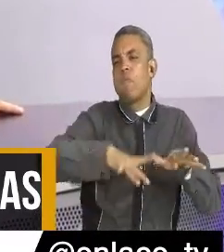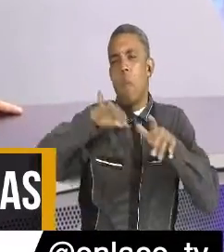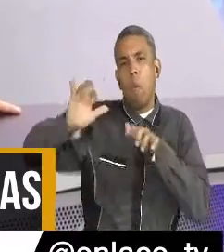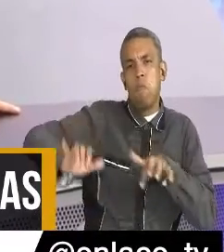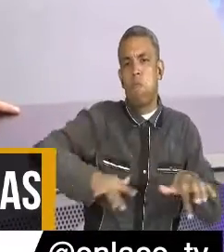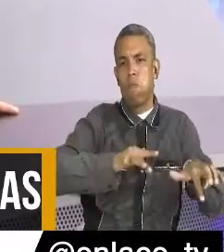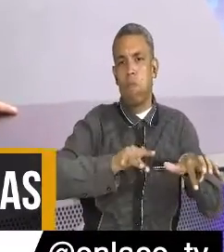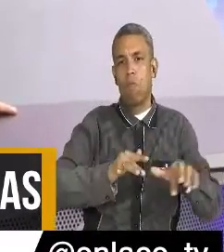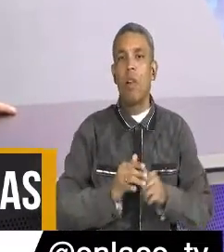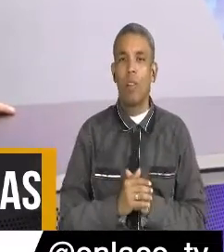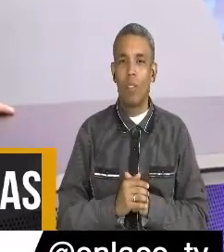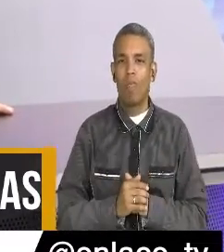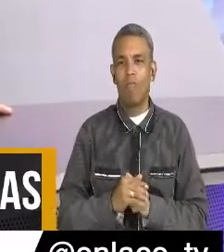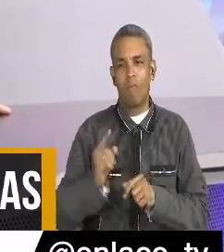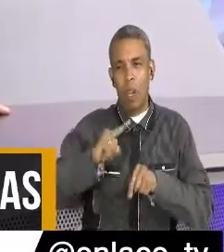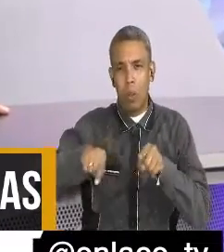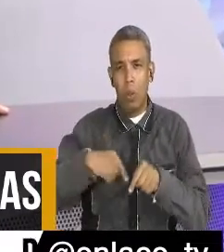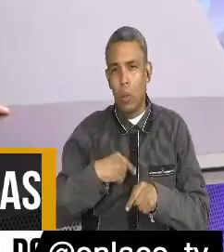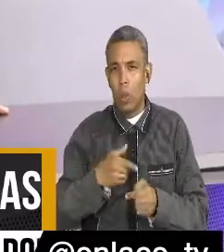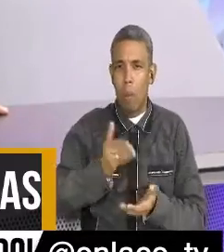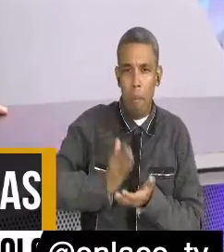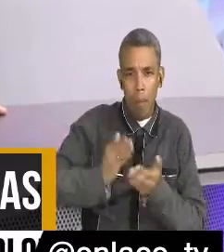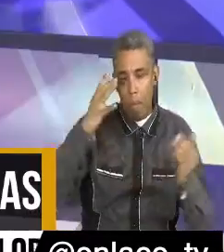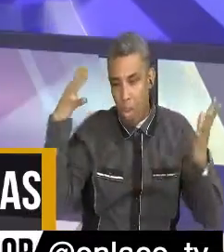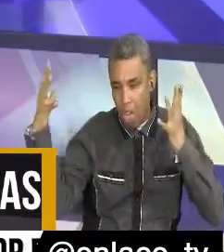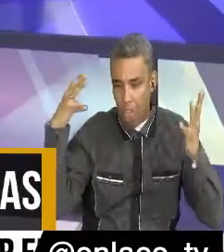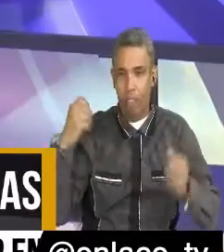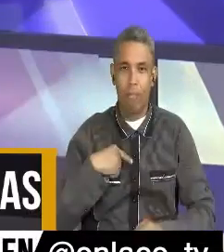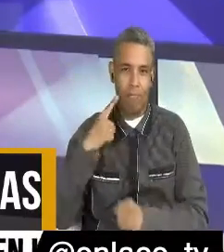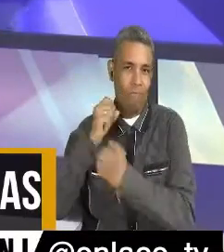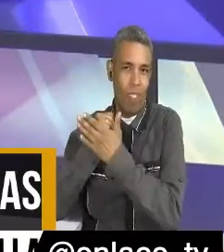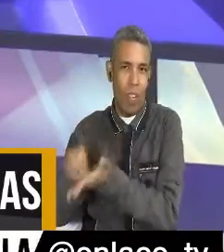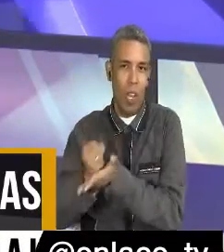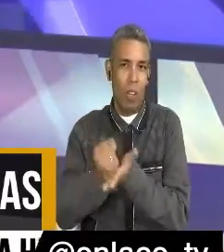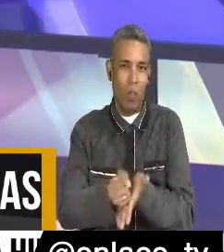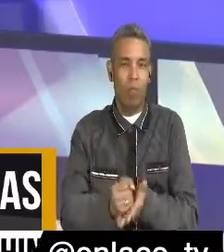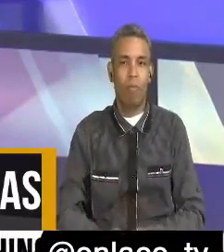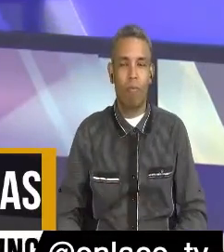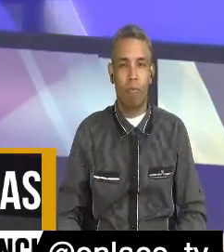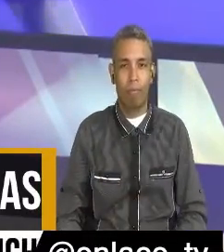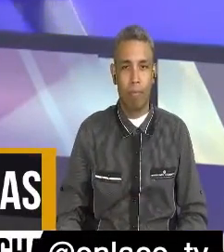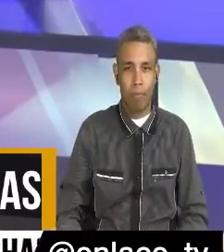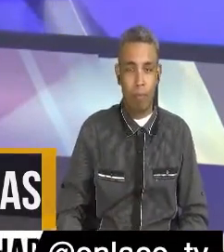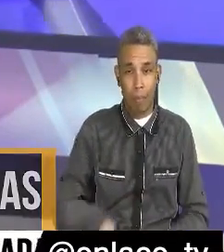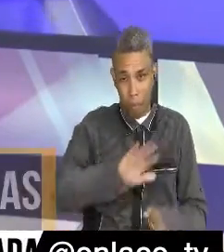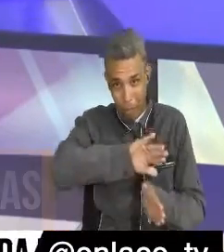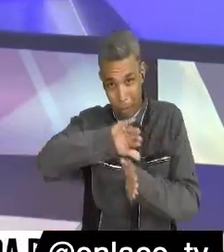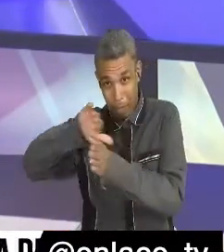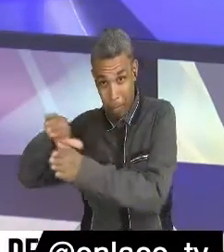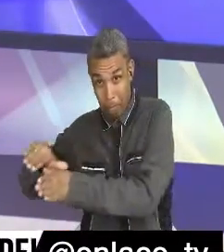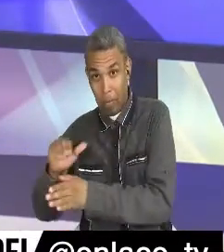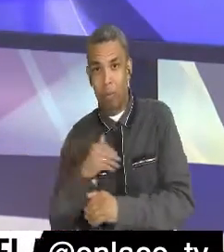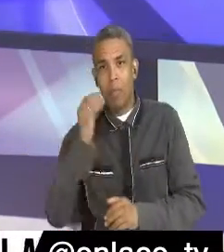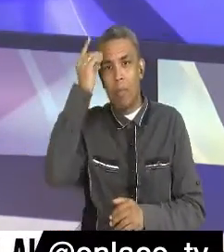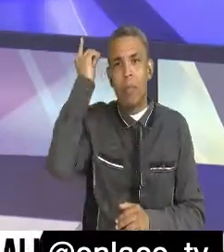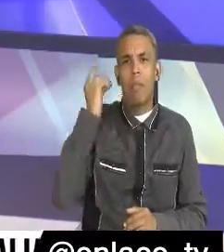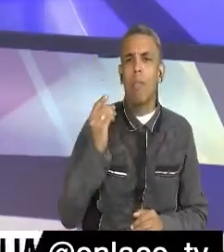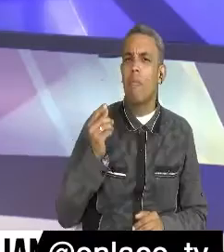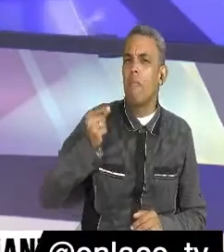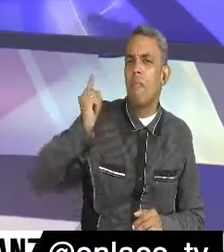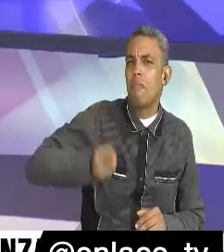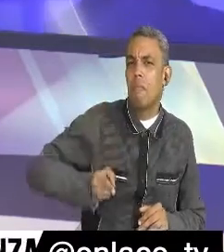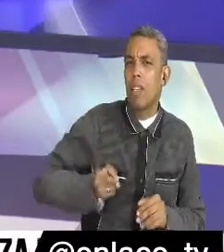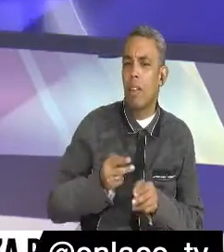de esta campaña en nuestra ciudad. En otras noticias, hablamos a esta hora de que este viernes estaría expidiendo el decreto de emergencia sanitaria